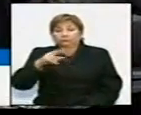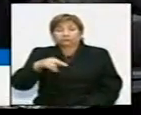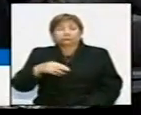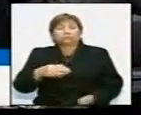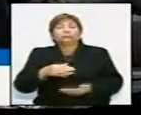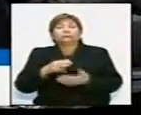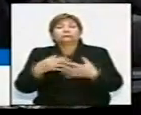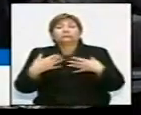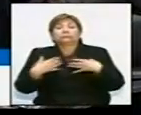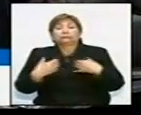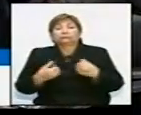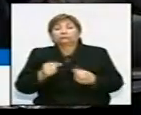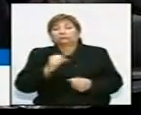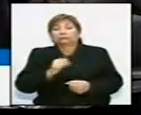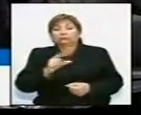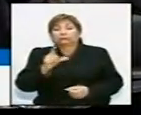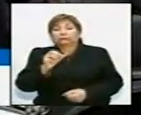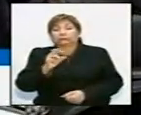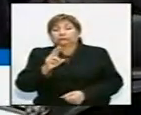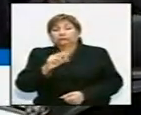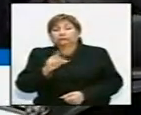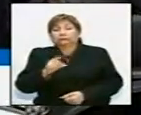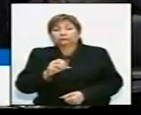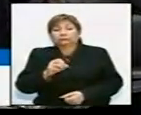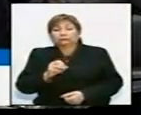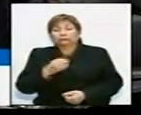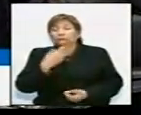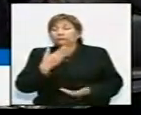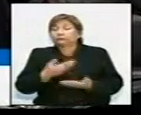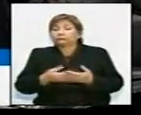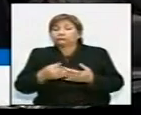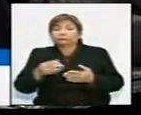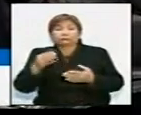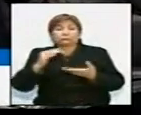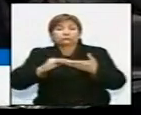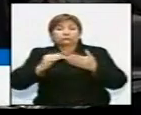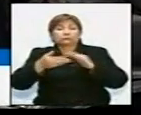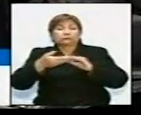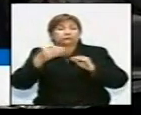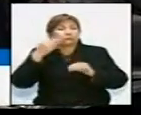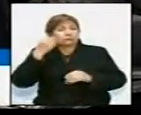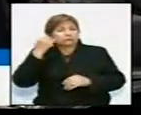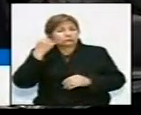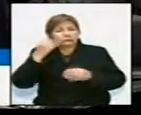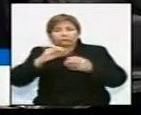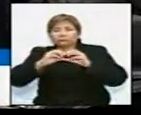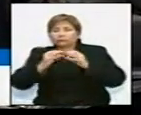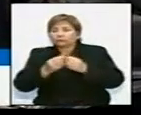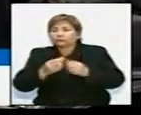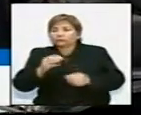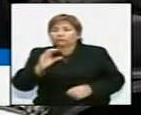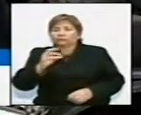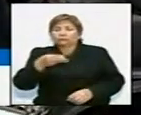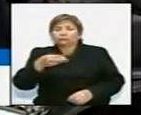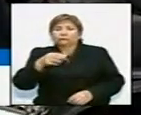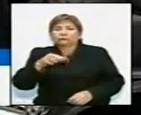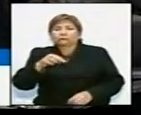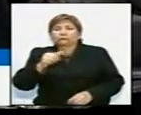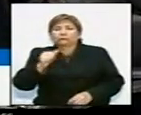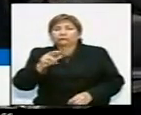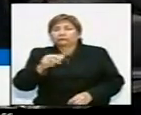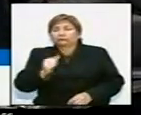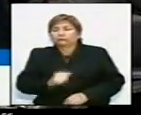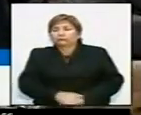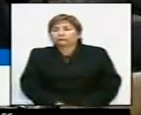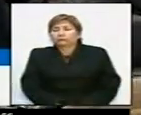El centro de salud de San Lorenzo, en el Datén del Marañón, que es una zona indígena, está tomado ahorita por los hermanos Chapras y los hermanos